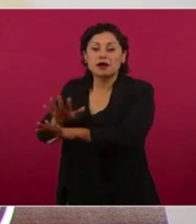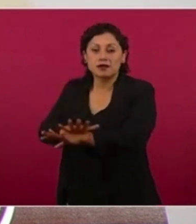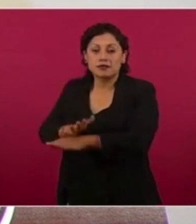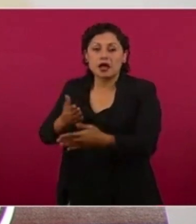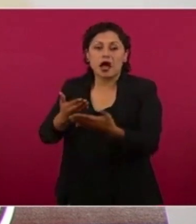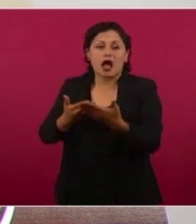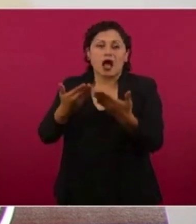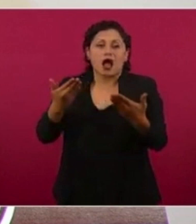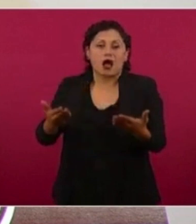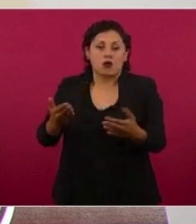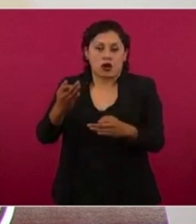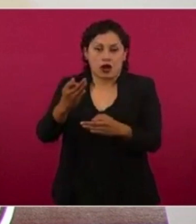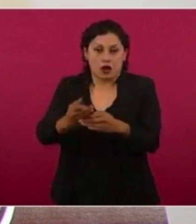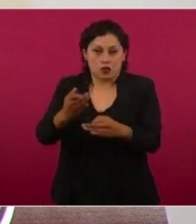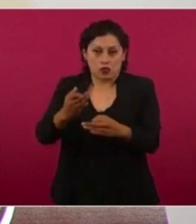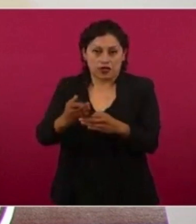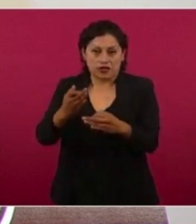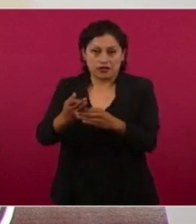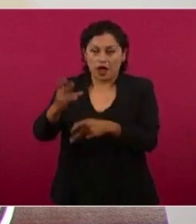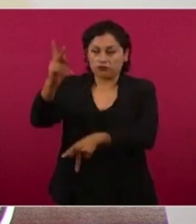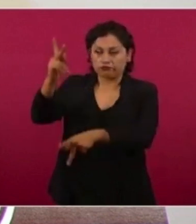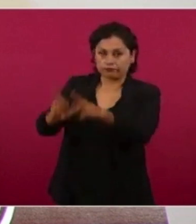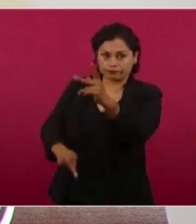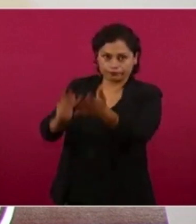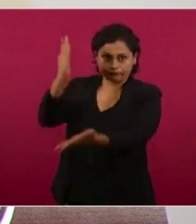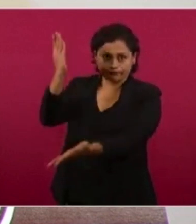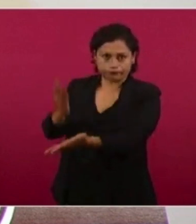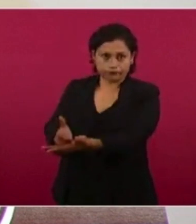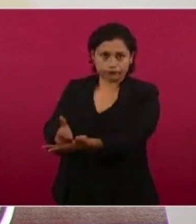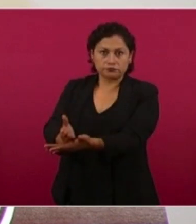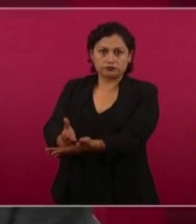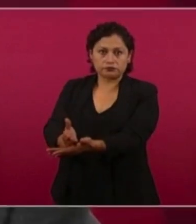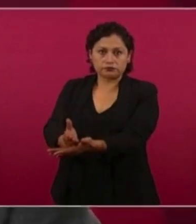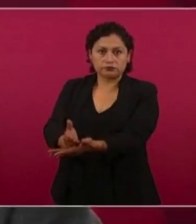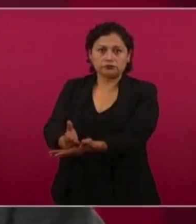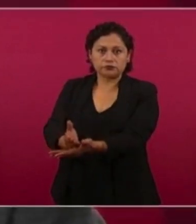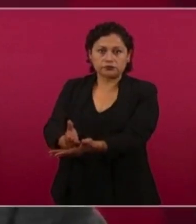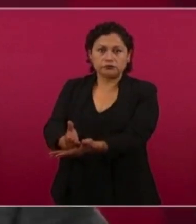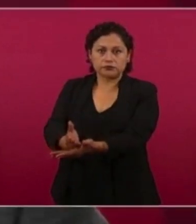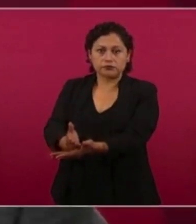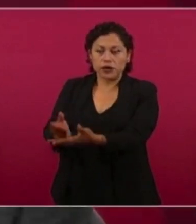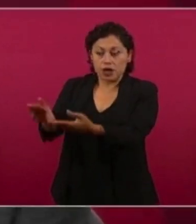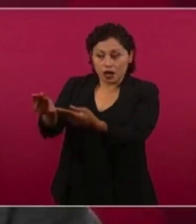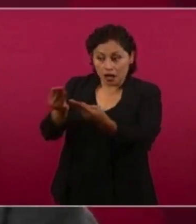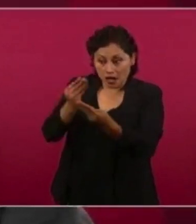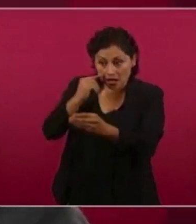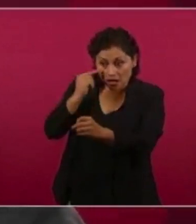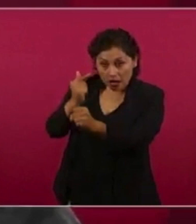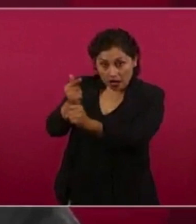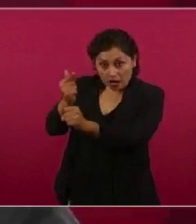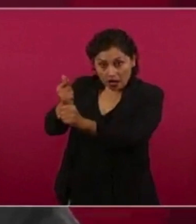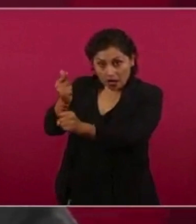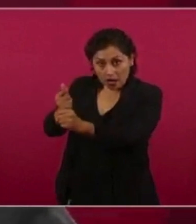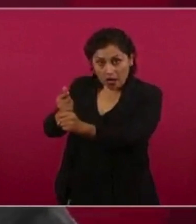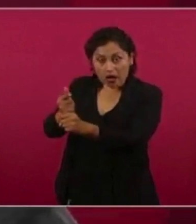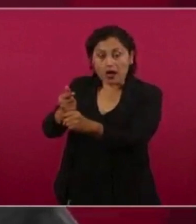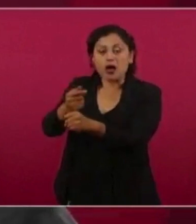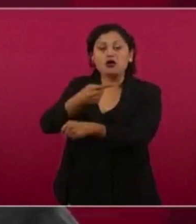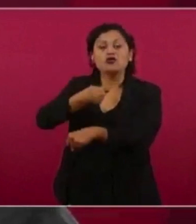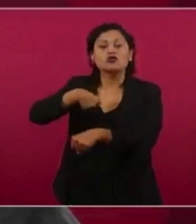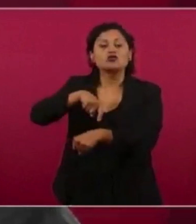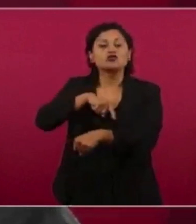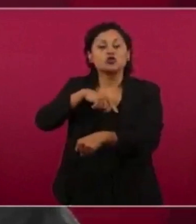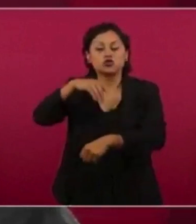una suspensión. Entonces, con lo que se ha encontrado, vamos a ver si este